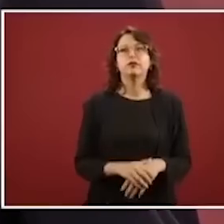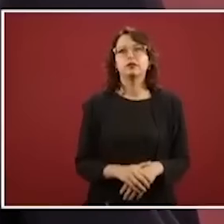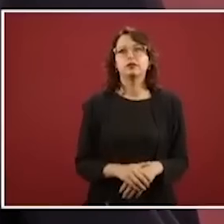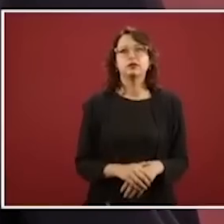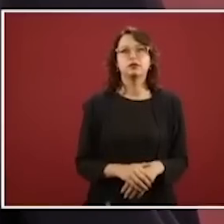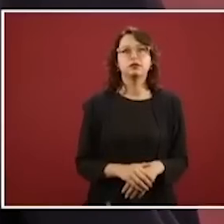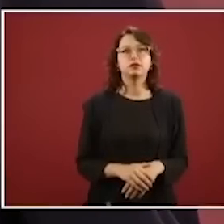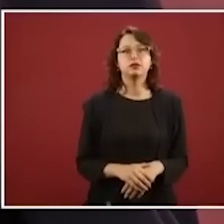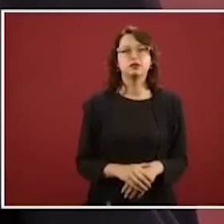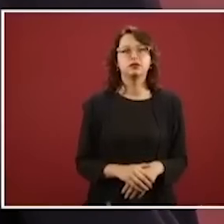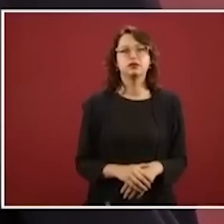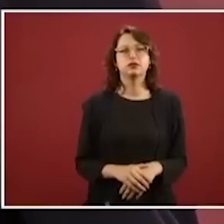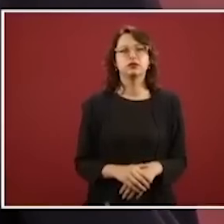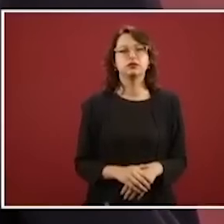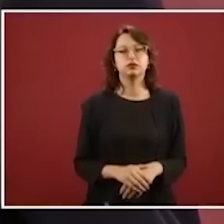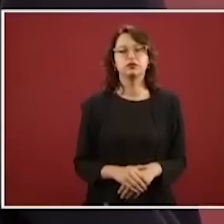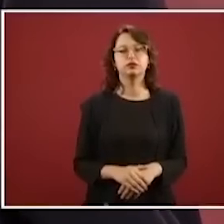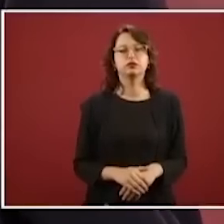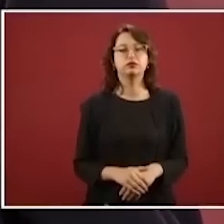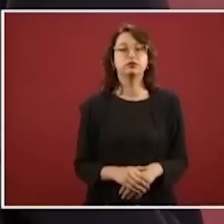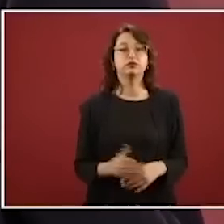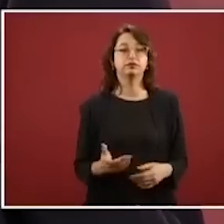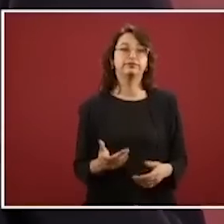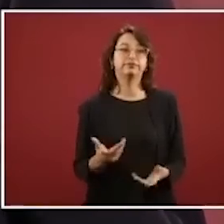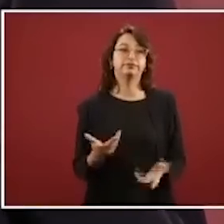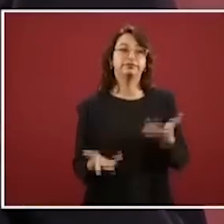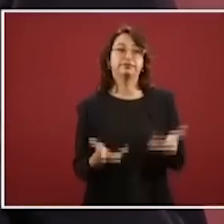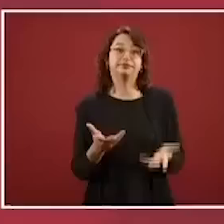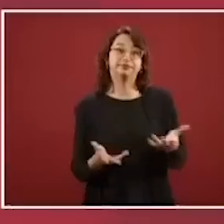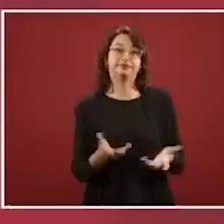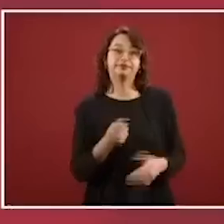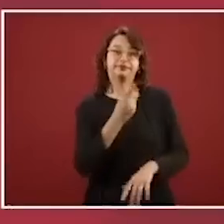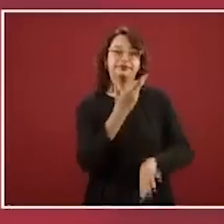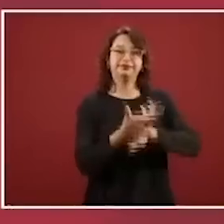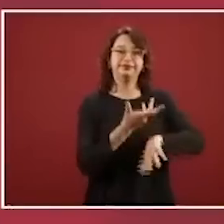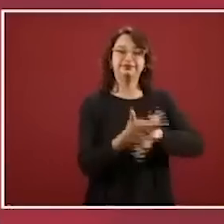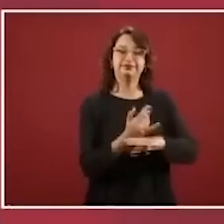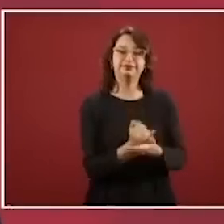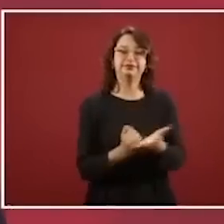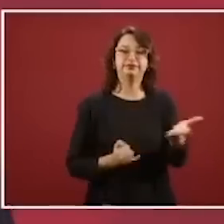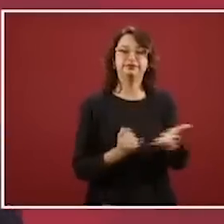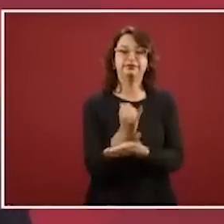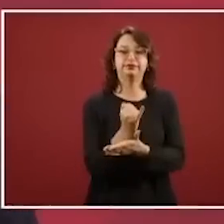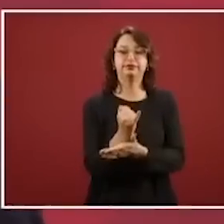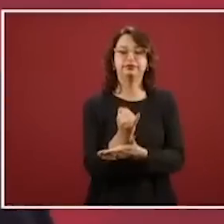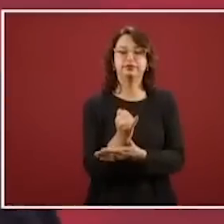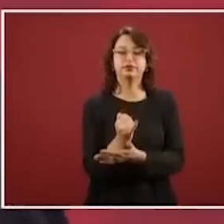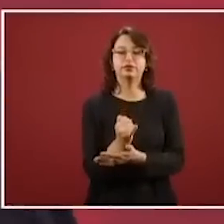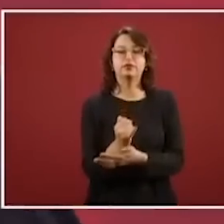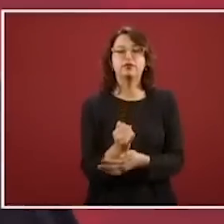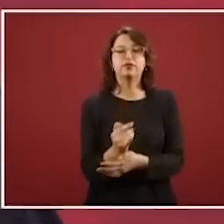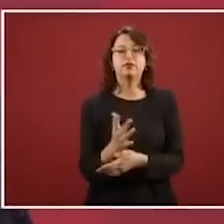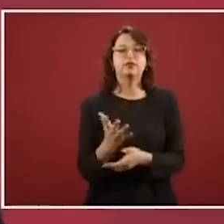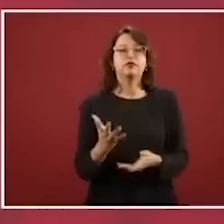la decisión de Estados Unidos, se envió una ley